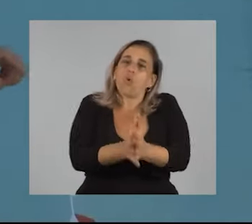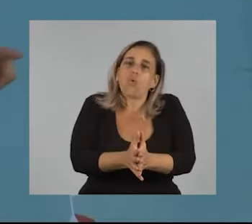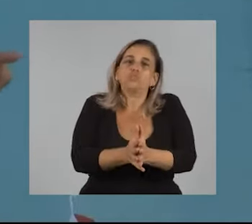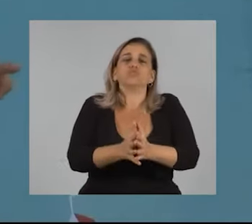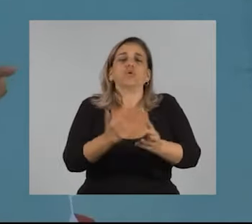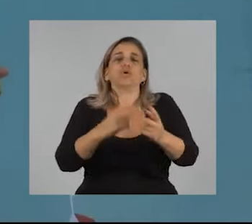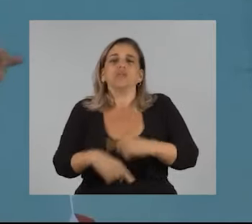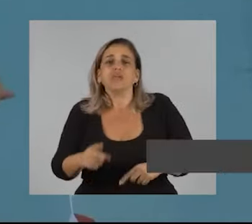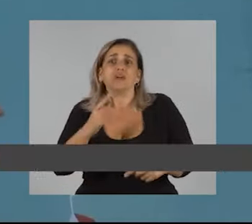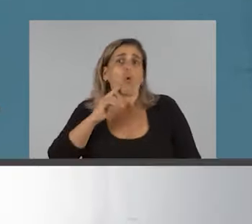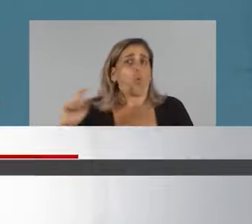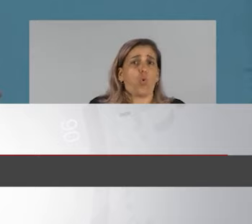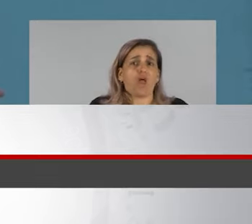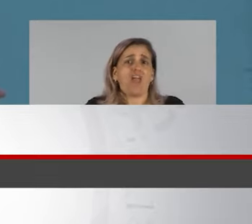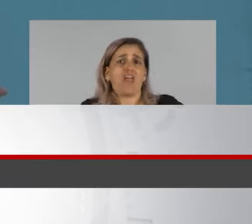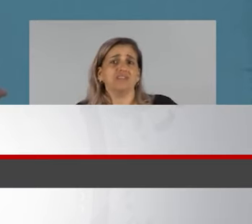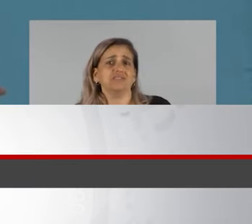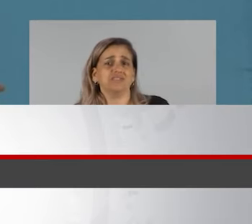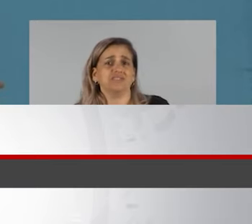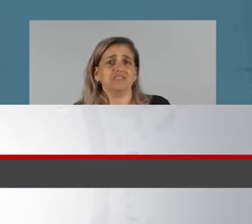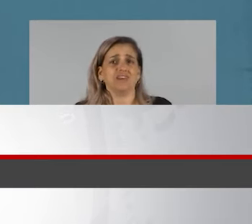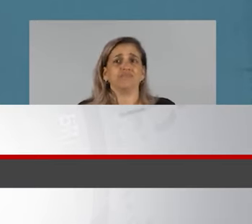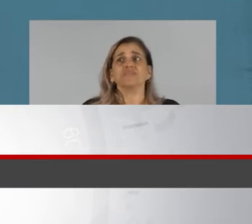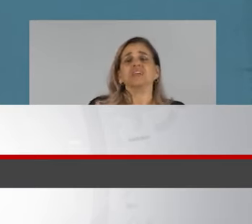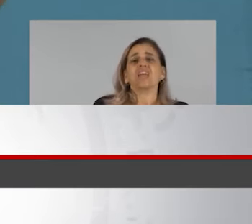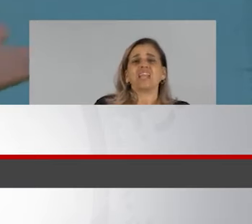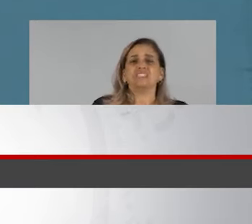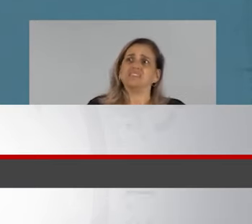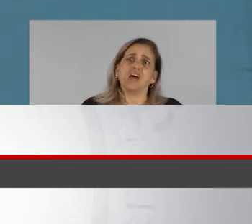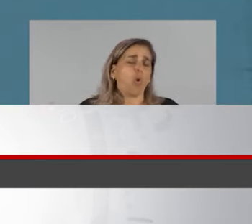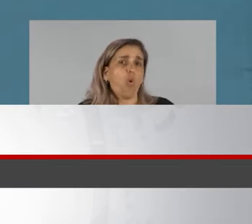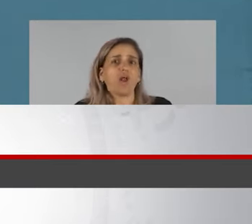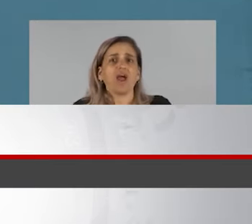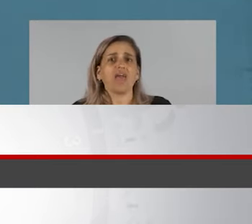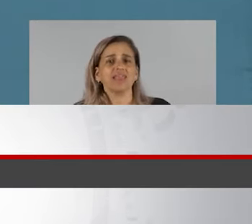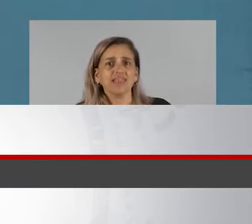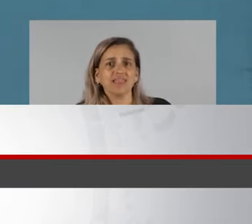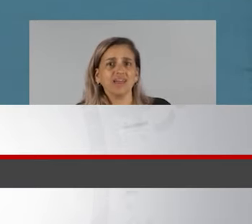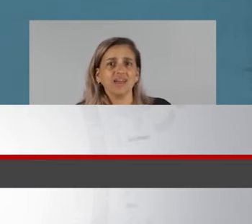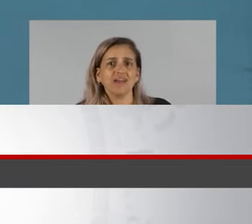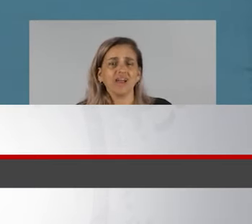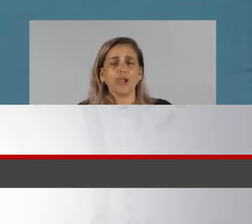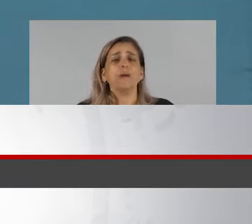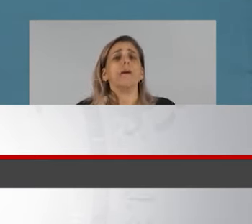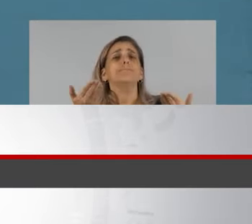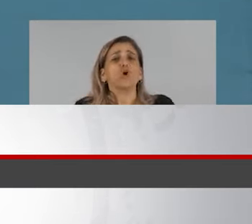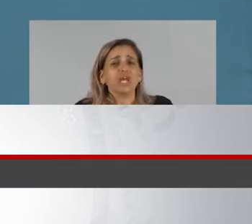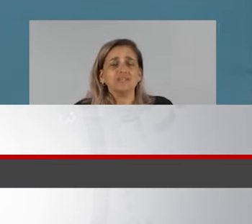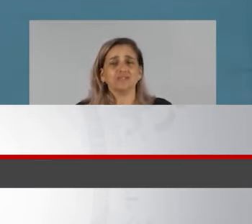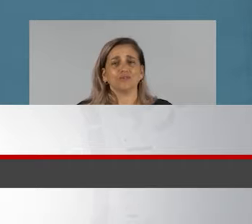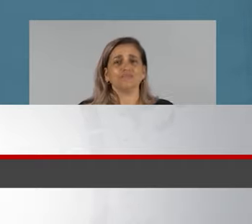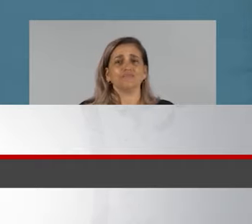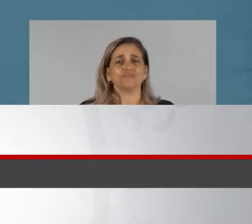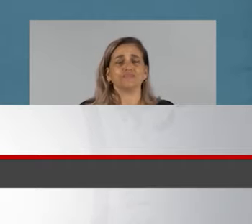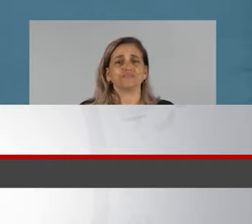la mano, va acollarada de que de la urgencia. Si es necesidad, es urgente. Y por